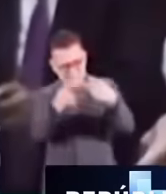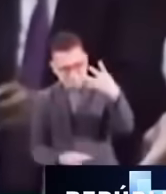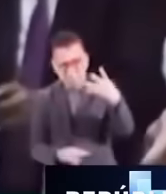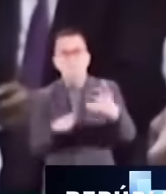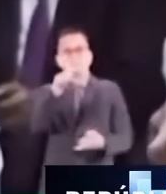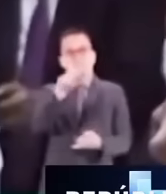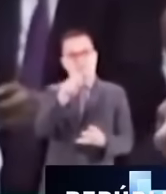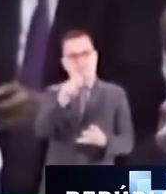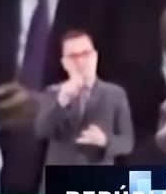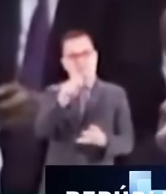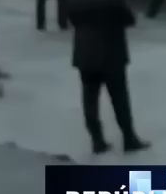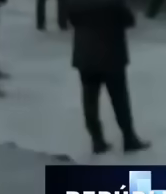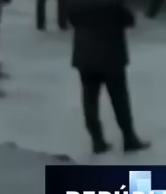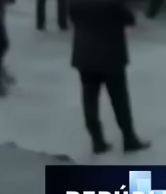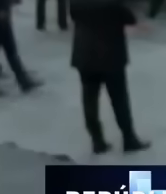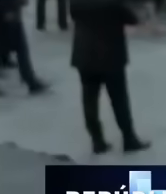constitucionales.